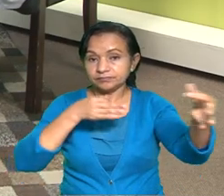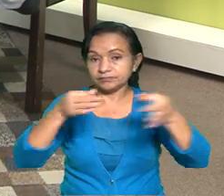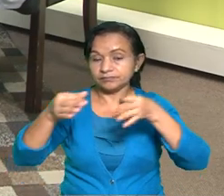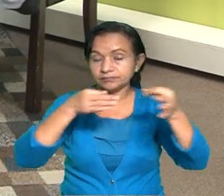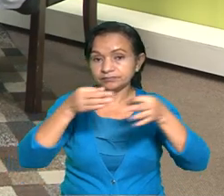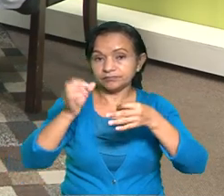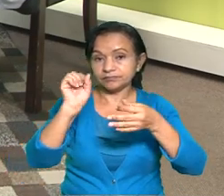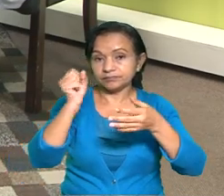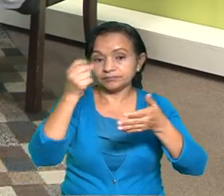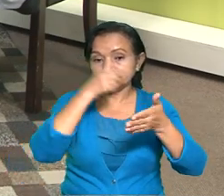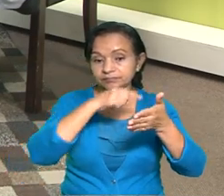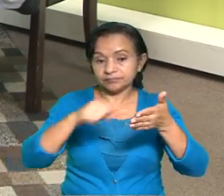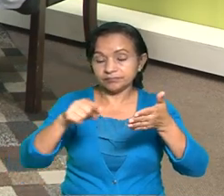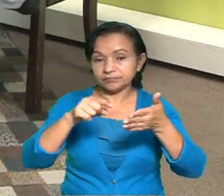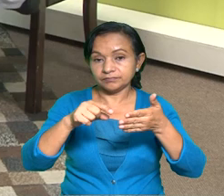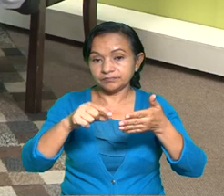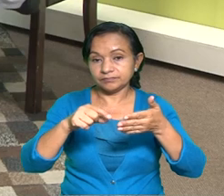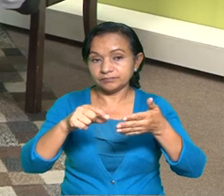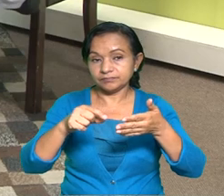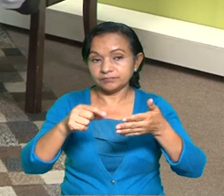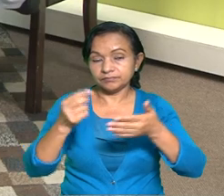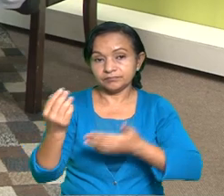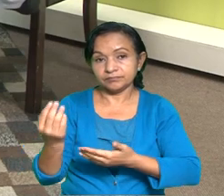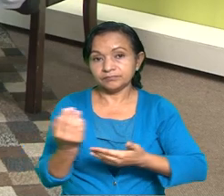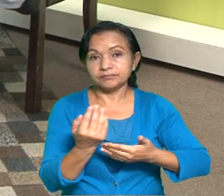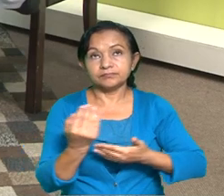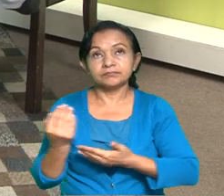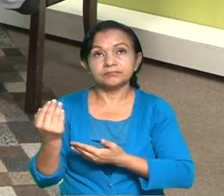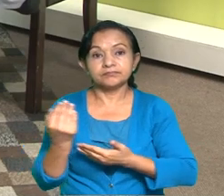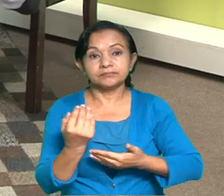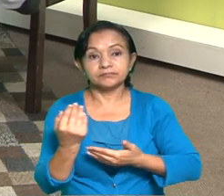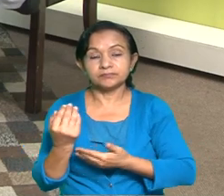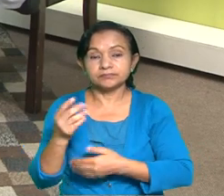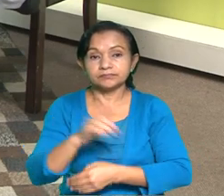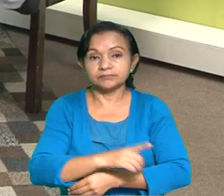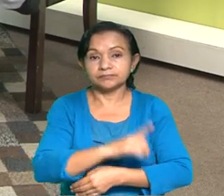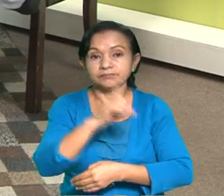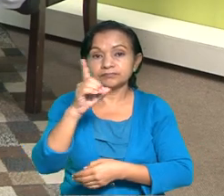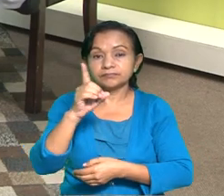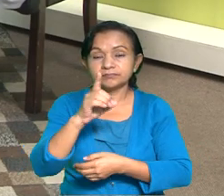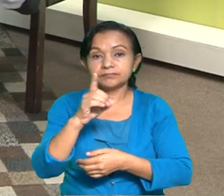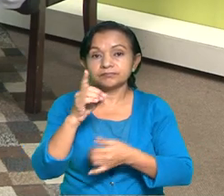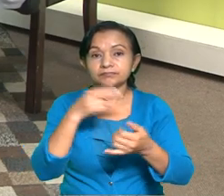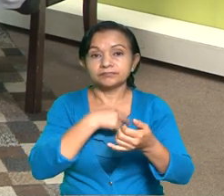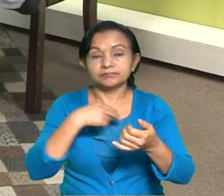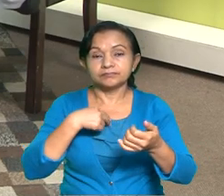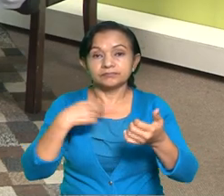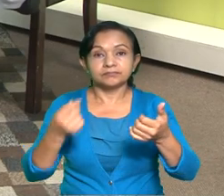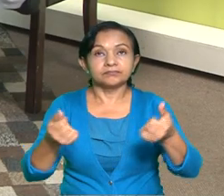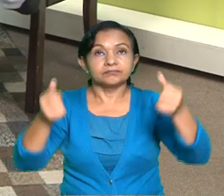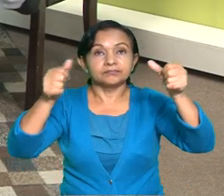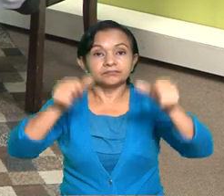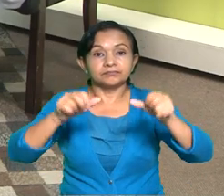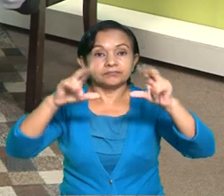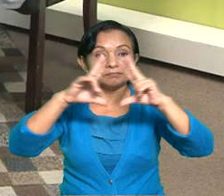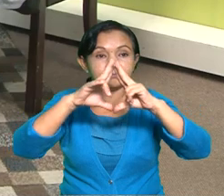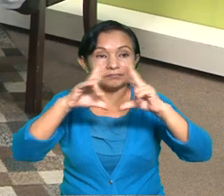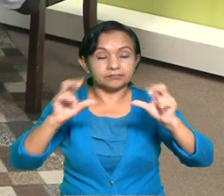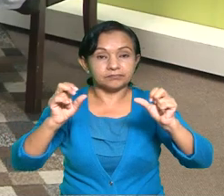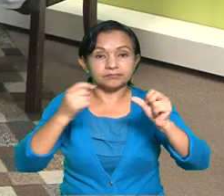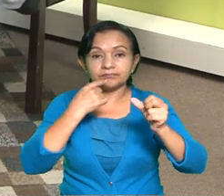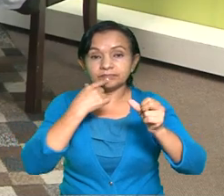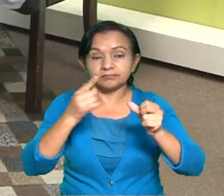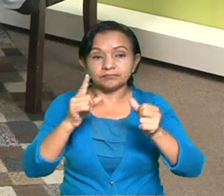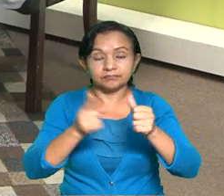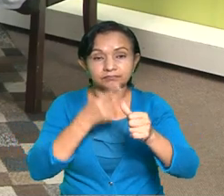esta semana de la lactancia materna. Él nos dice en qué día fue establecido aquí en Nicaragua, porque